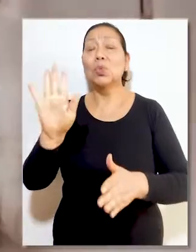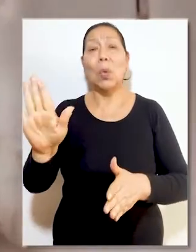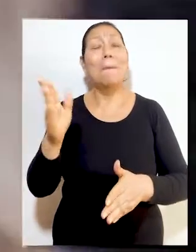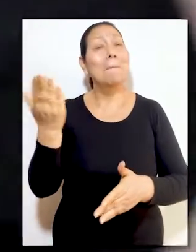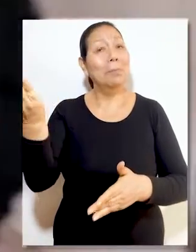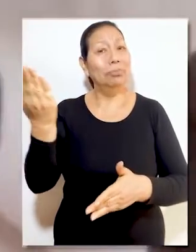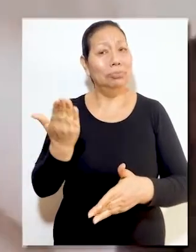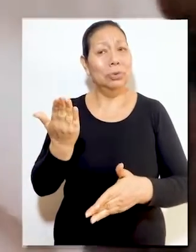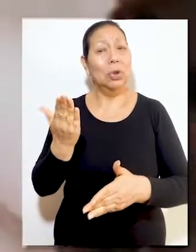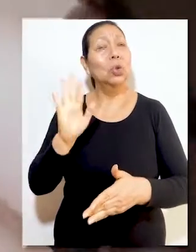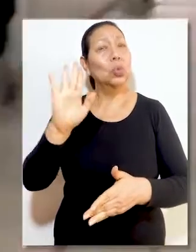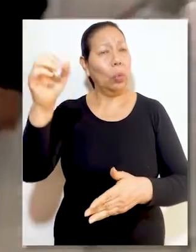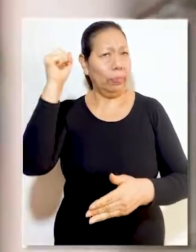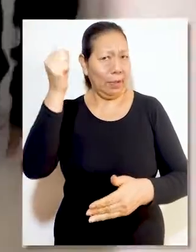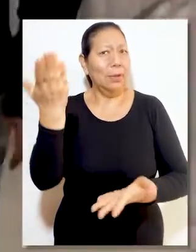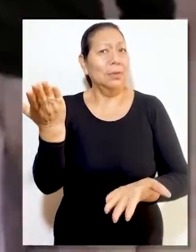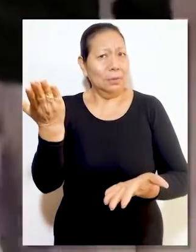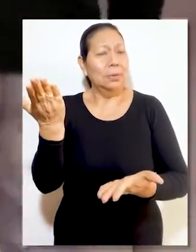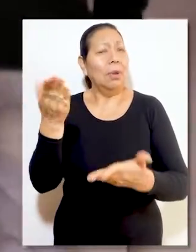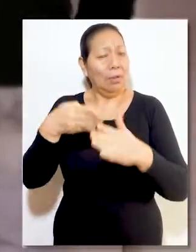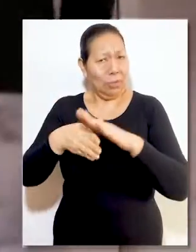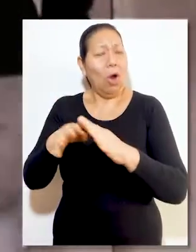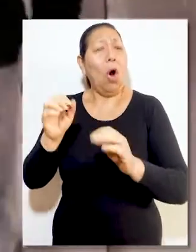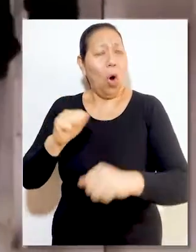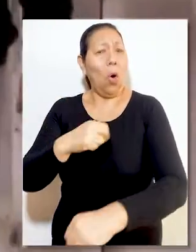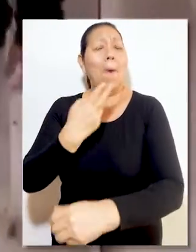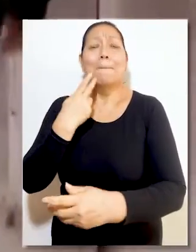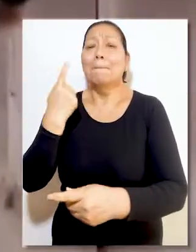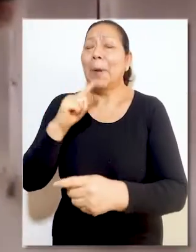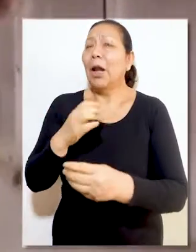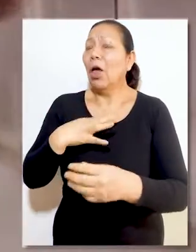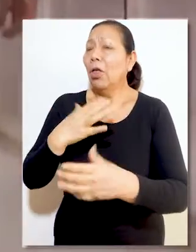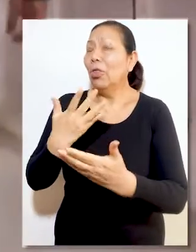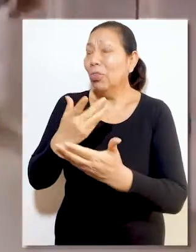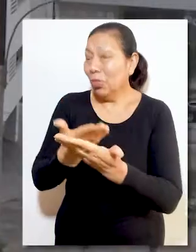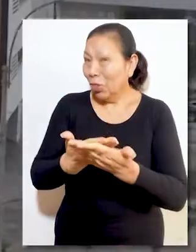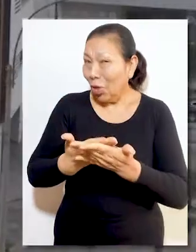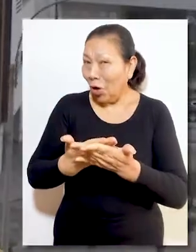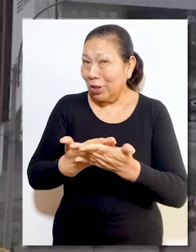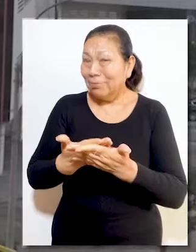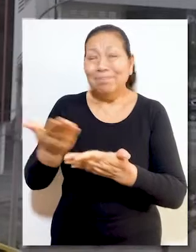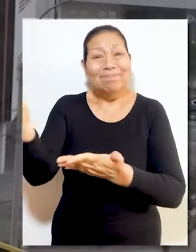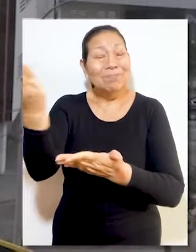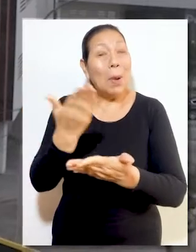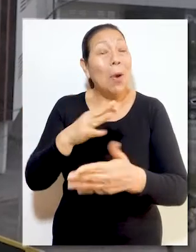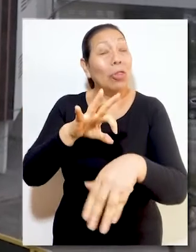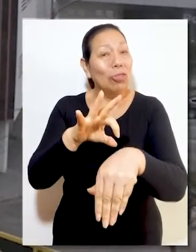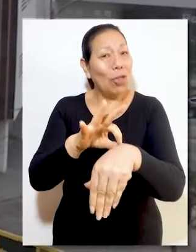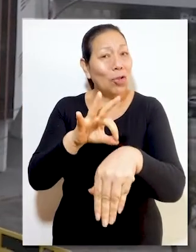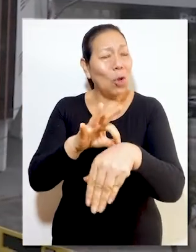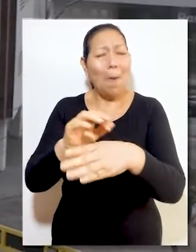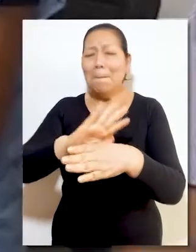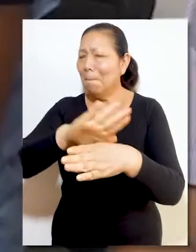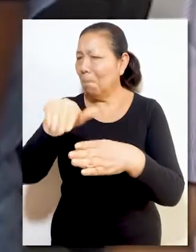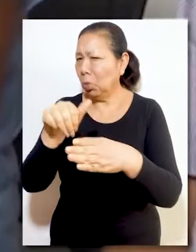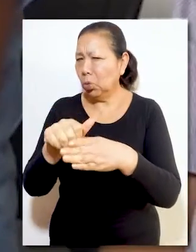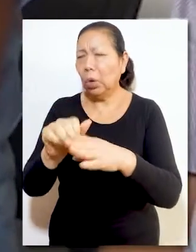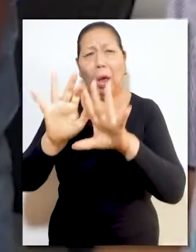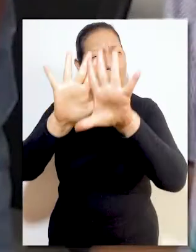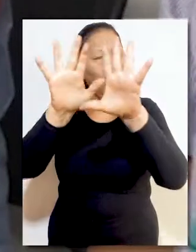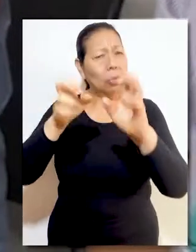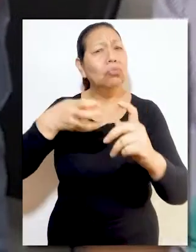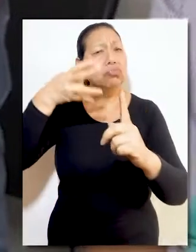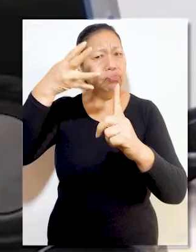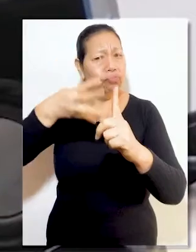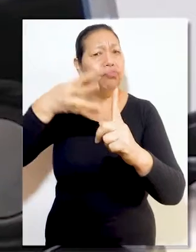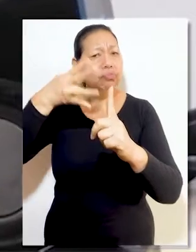por un interno quien reclamó la afectación del derecho al plazo razonable. El colegiado ordenó que los médicos